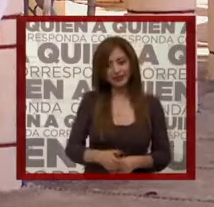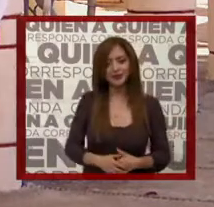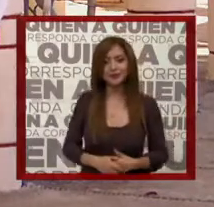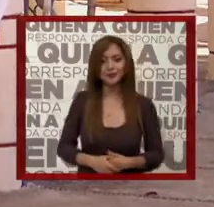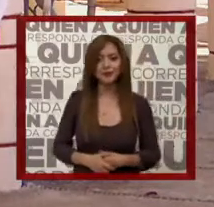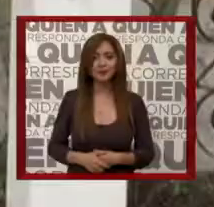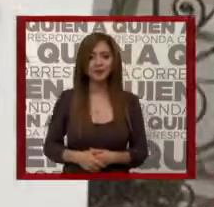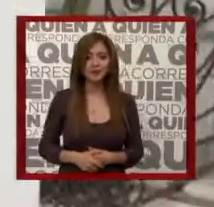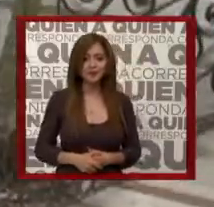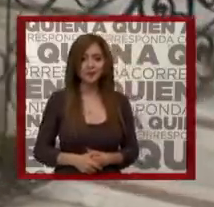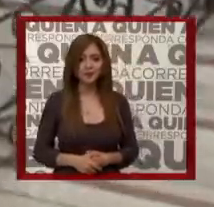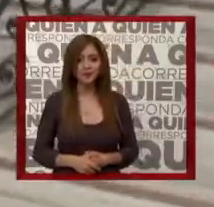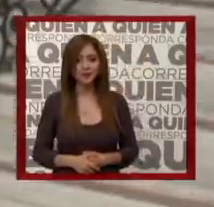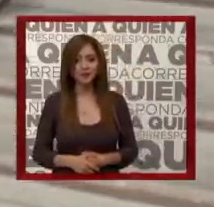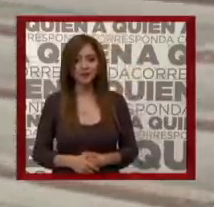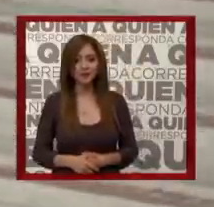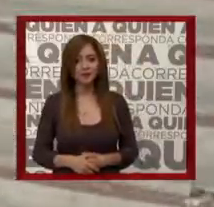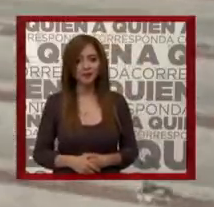esta información.